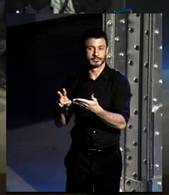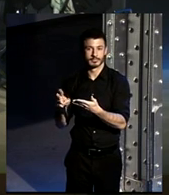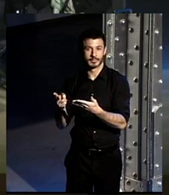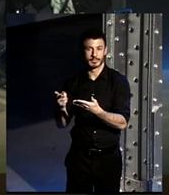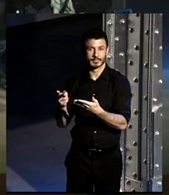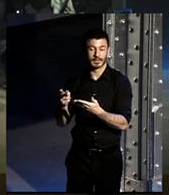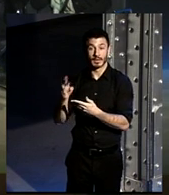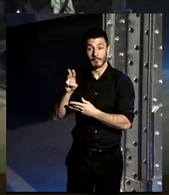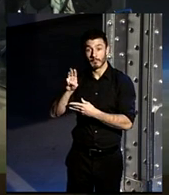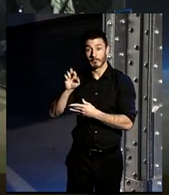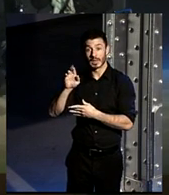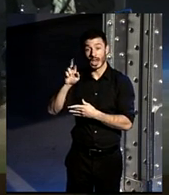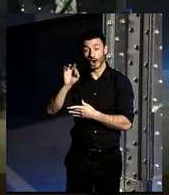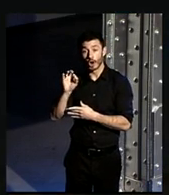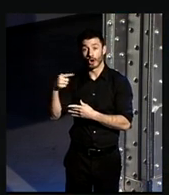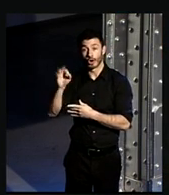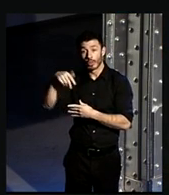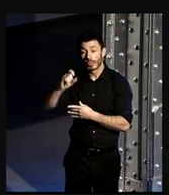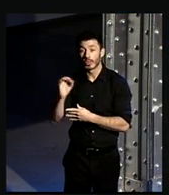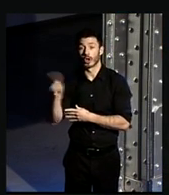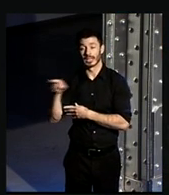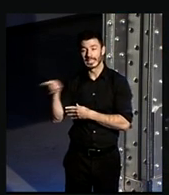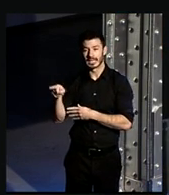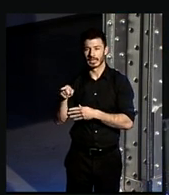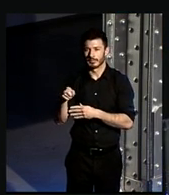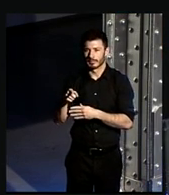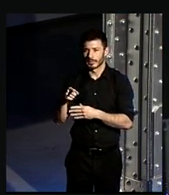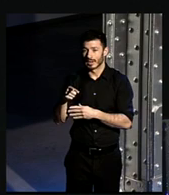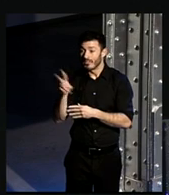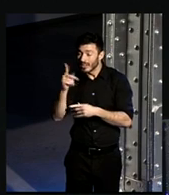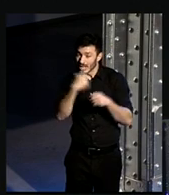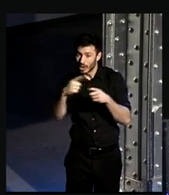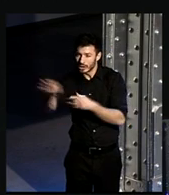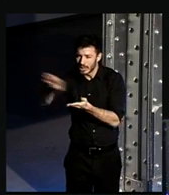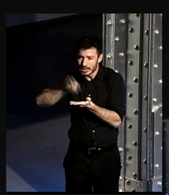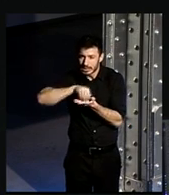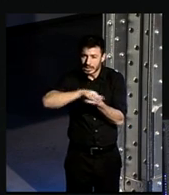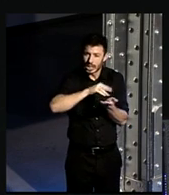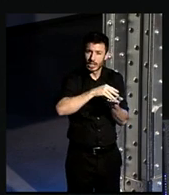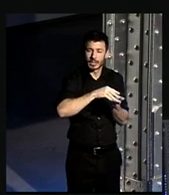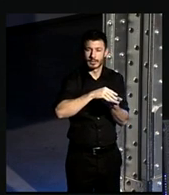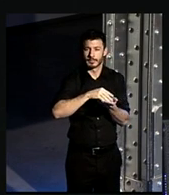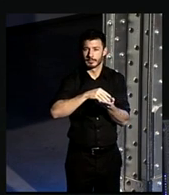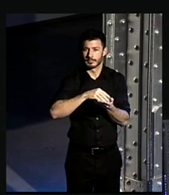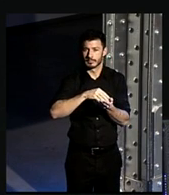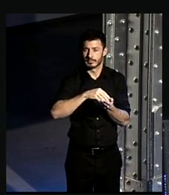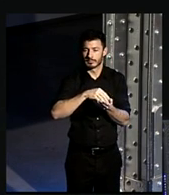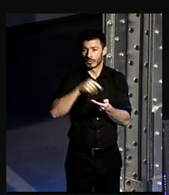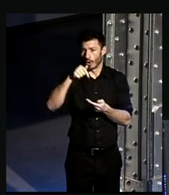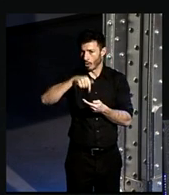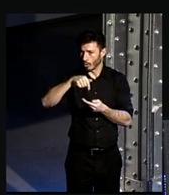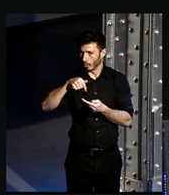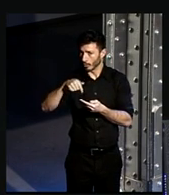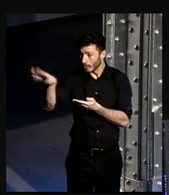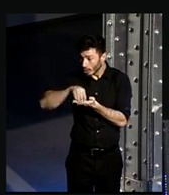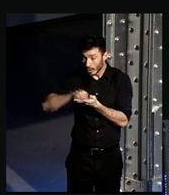es el coleccionista, el más importante coleccionista de Verne. De hecho, su colección hoy es la base del Museo Verne